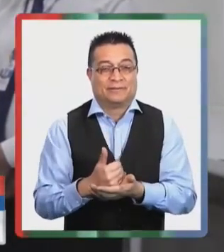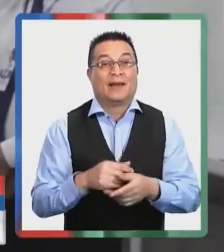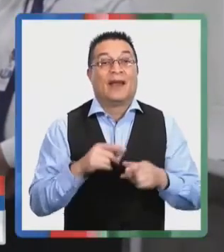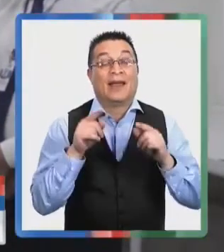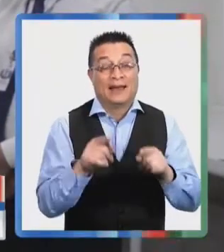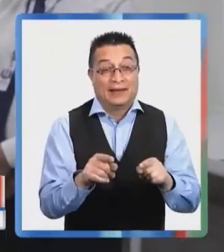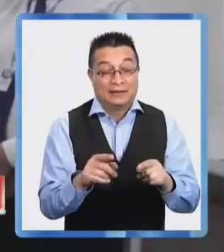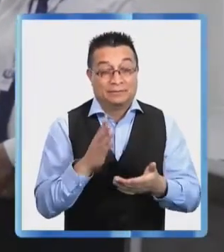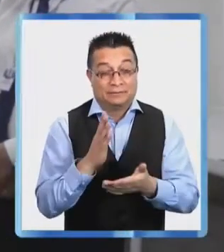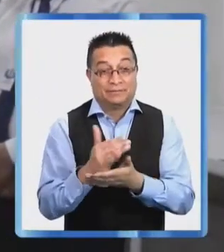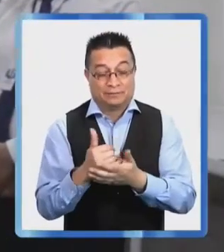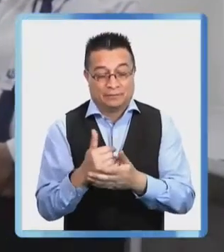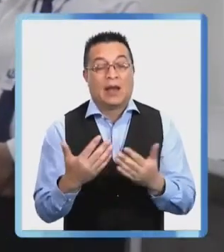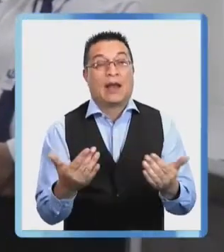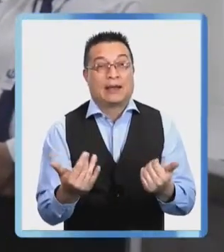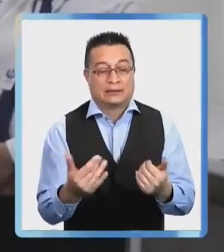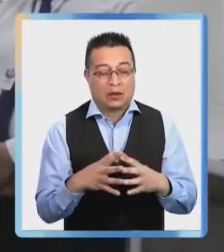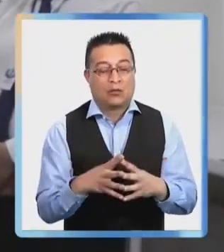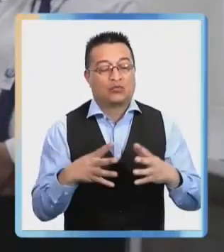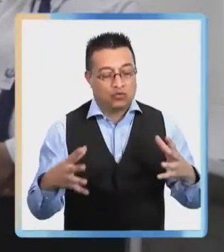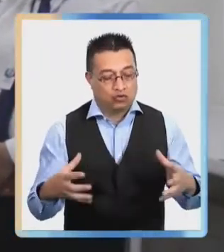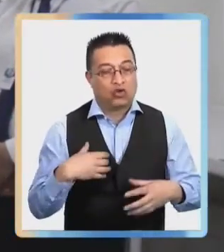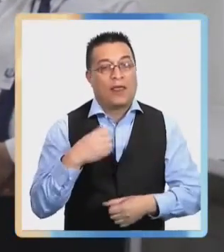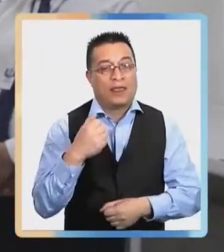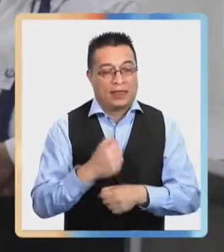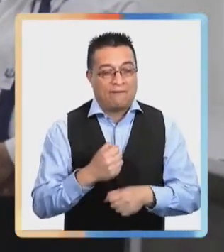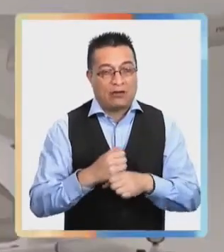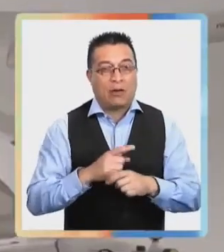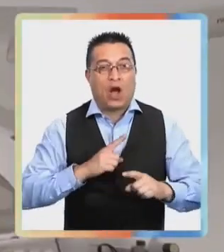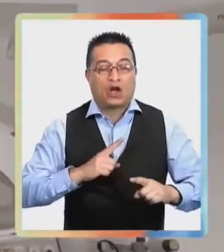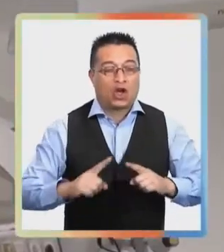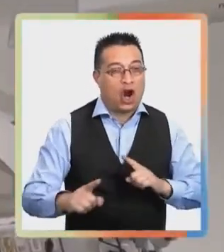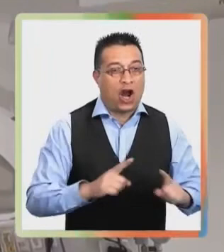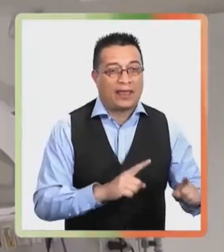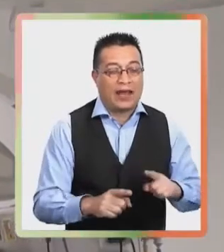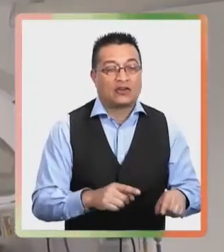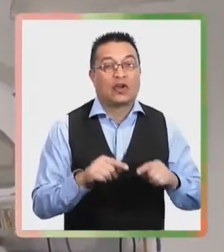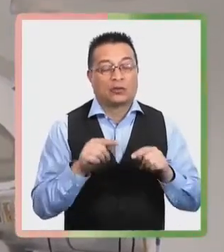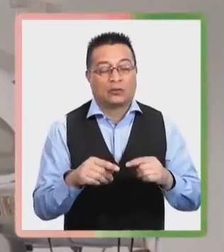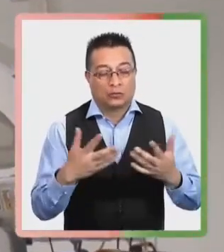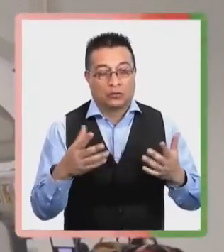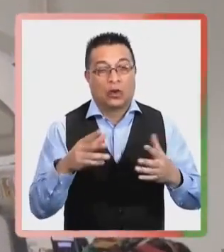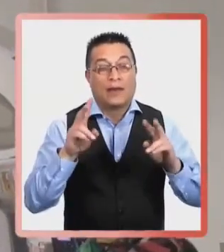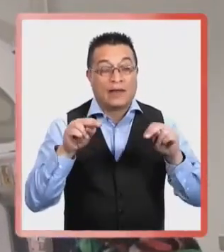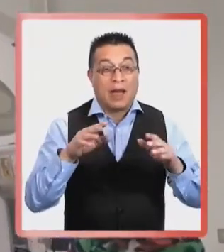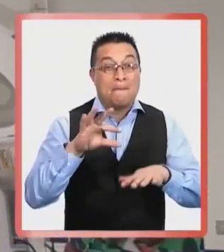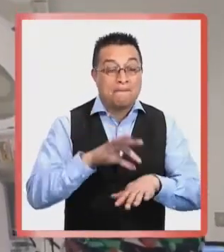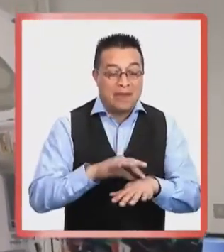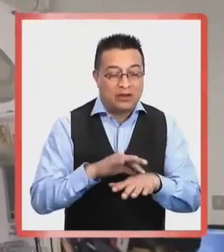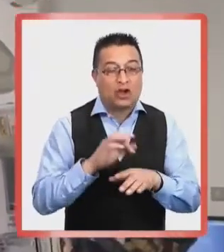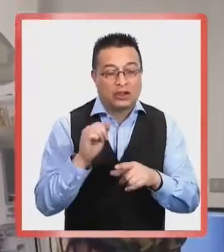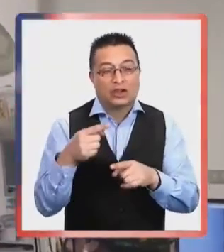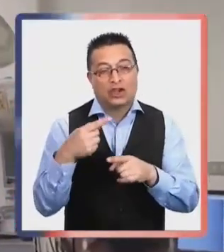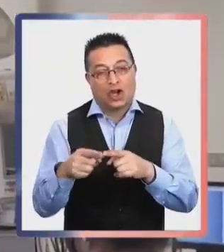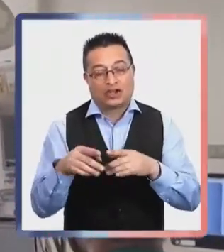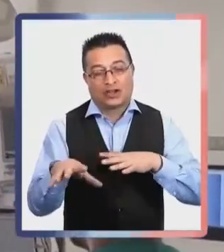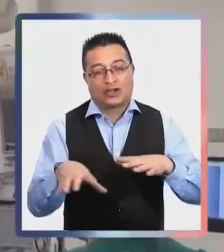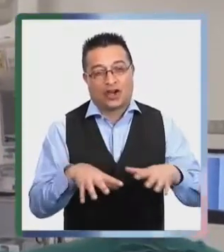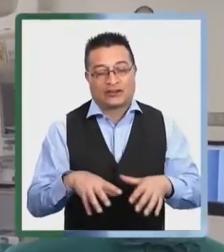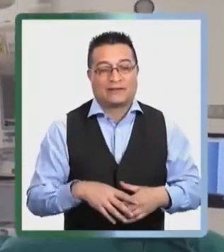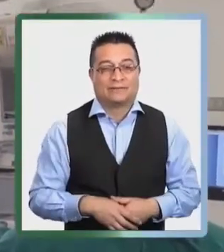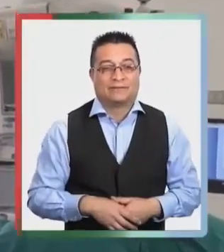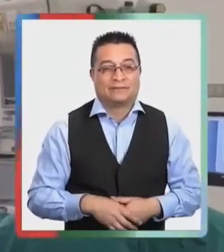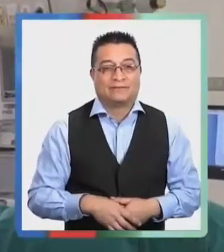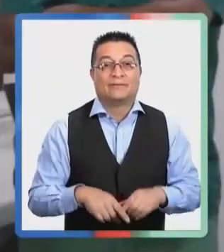operativos. ¿Ya? El operativo en realidad requiere harto trabajo de coordinación, tanto desde el punto de vista médico como de otro tipo de